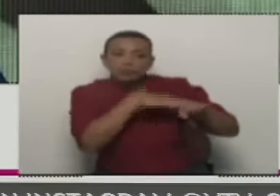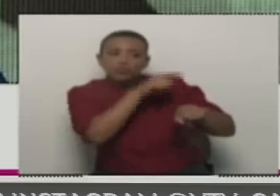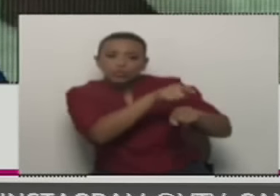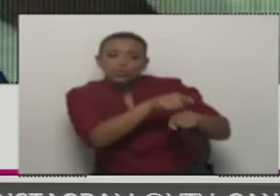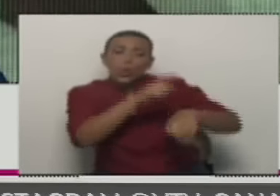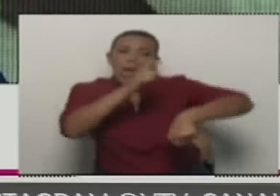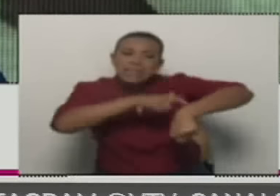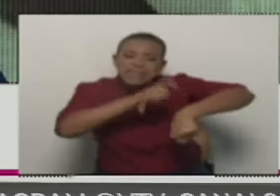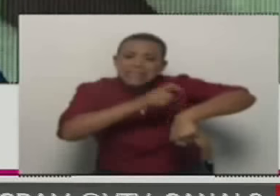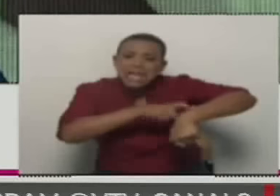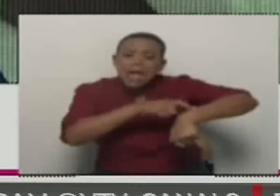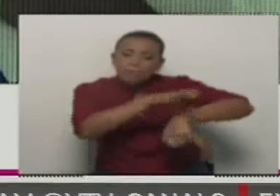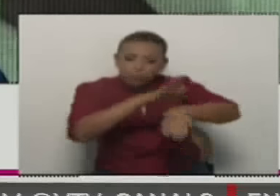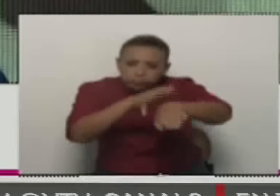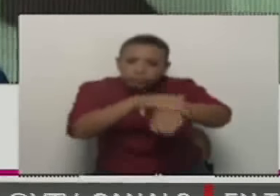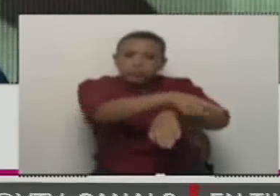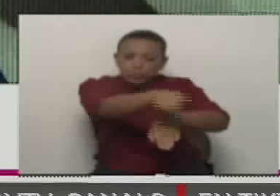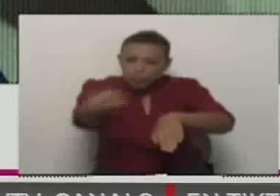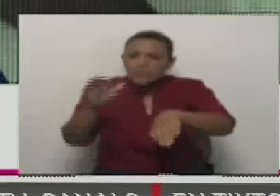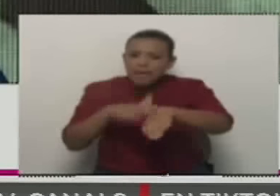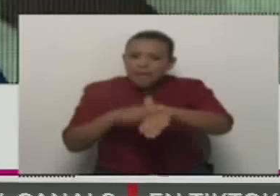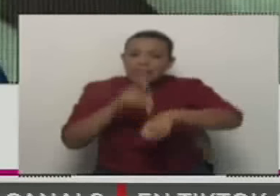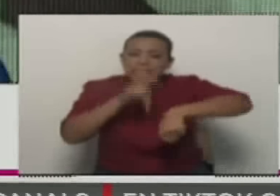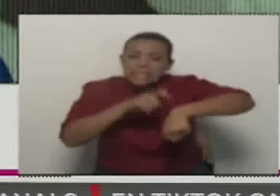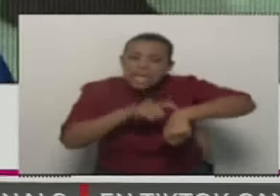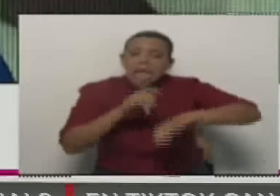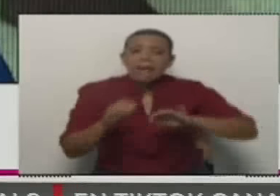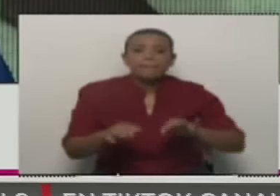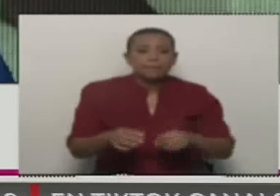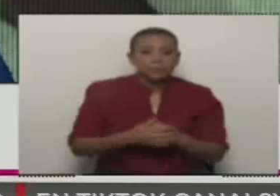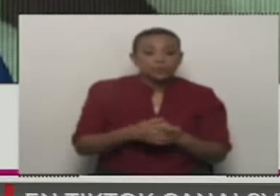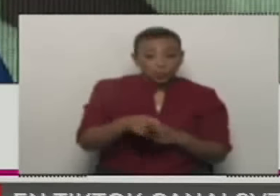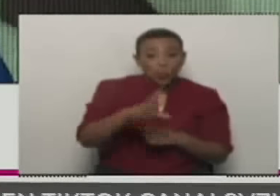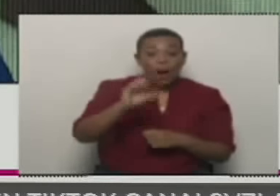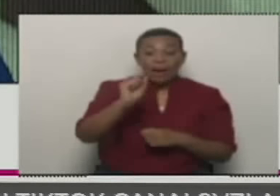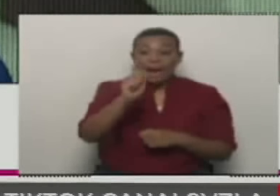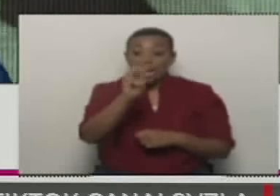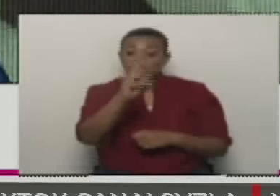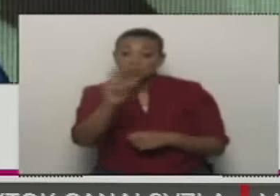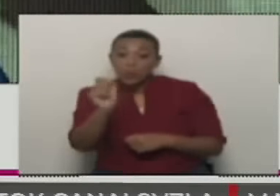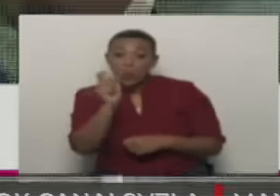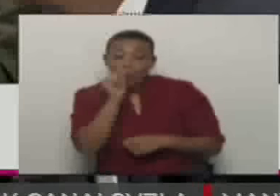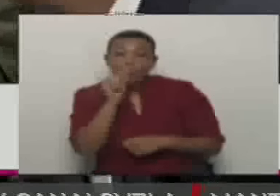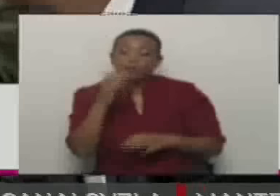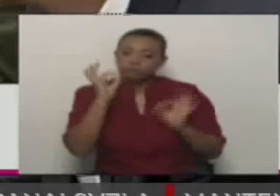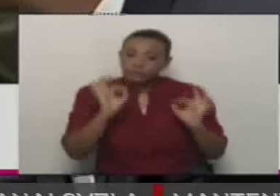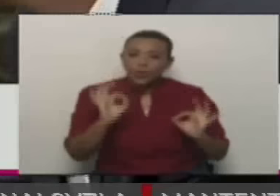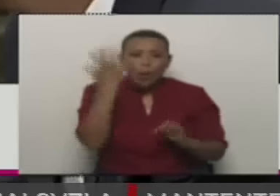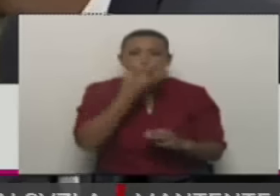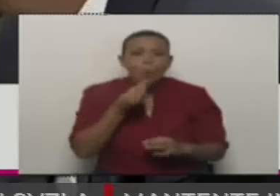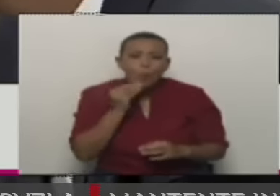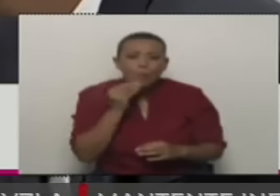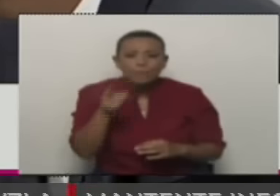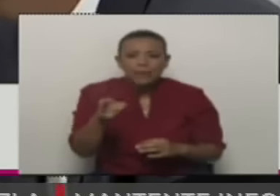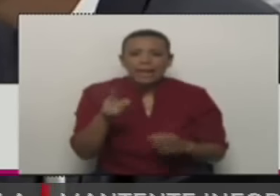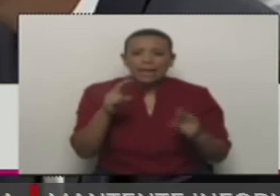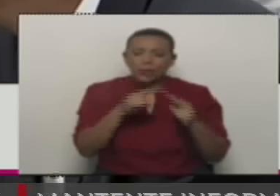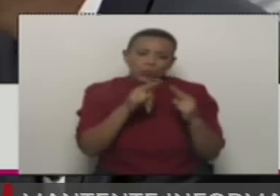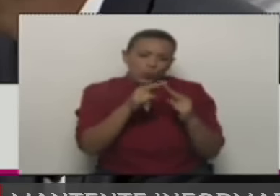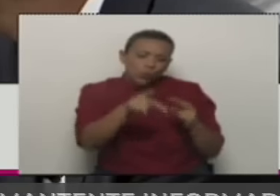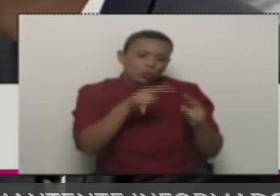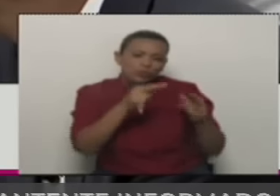Héctor, Jorge, Castro Soteldo. Castro Soteldo tuvo el privilegio de conocer al comandante Chávez muchachito, cadete.